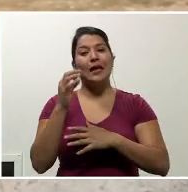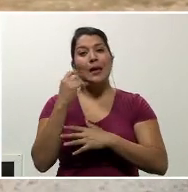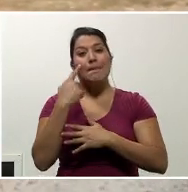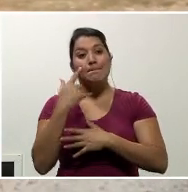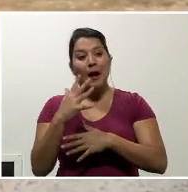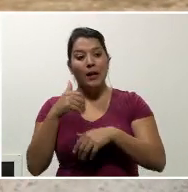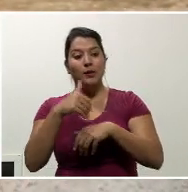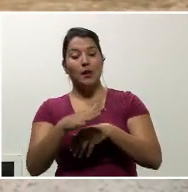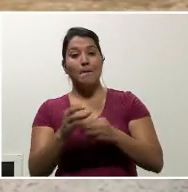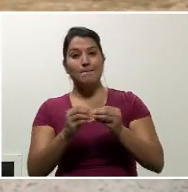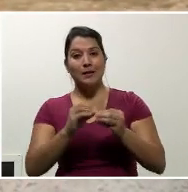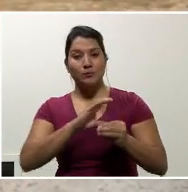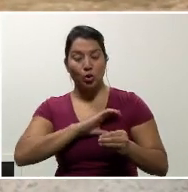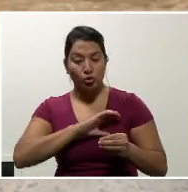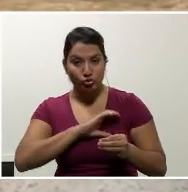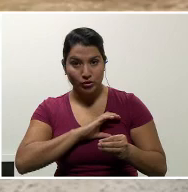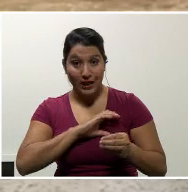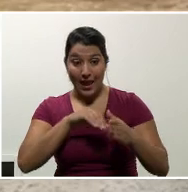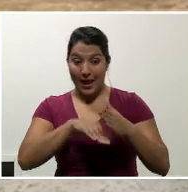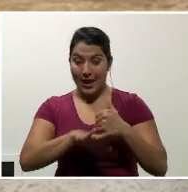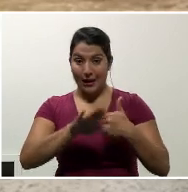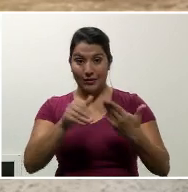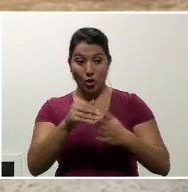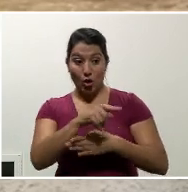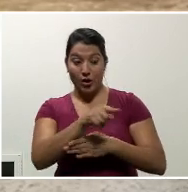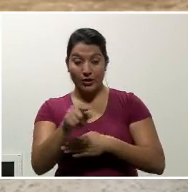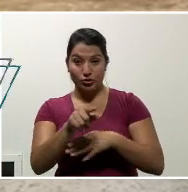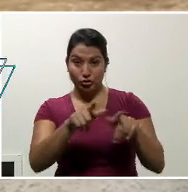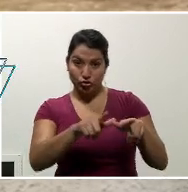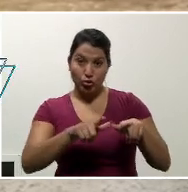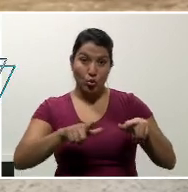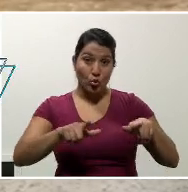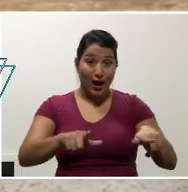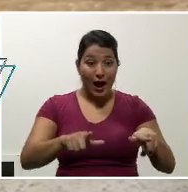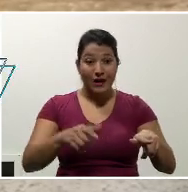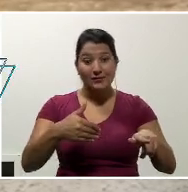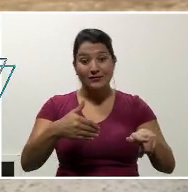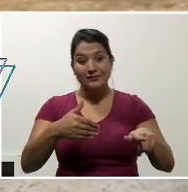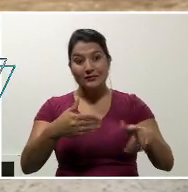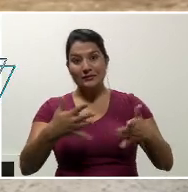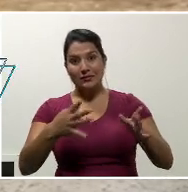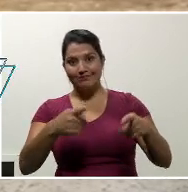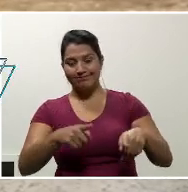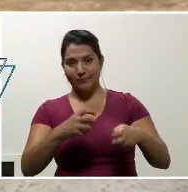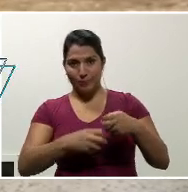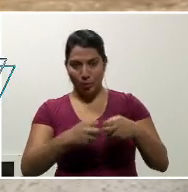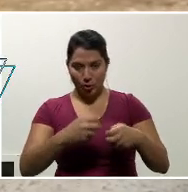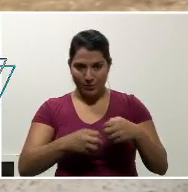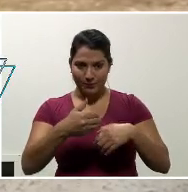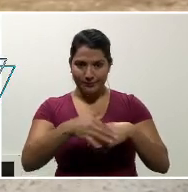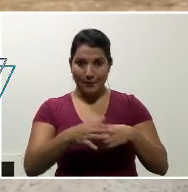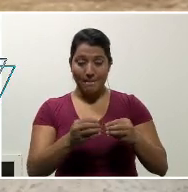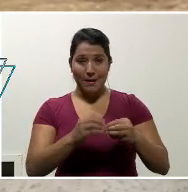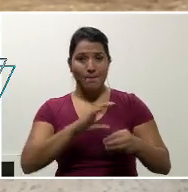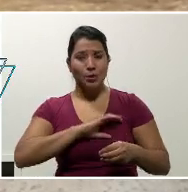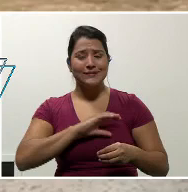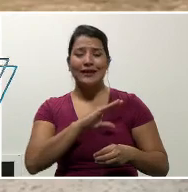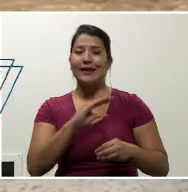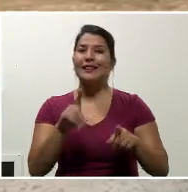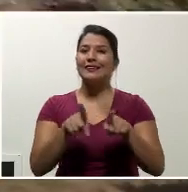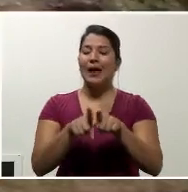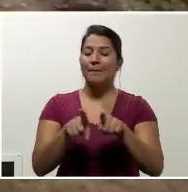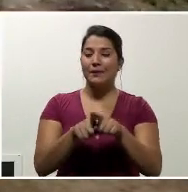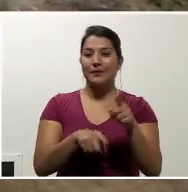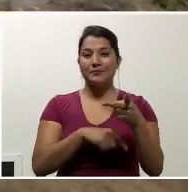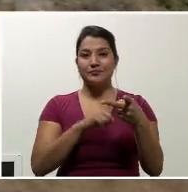más amplio de fuerza pública en todas las zonas que nos han venido generando algún tipo de conflicto, y hemos dado acompañamiento también a la